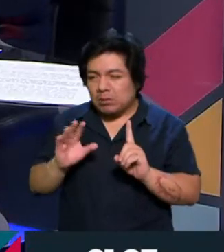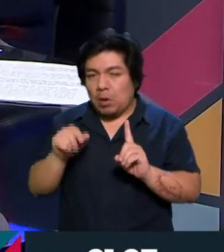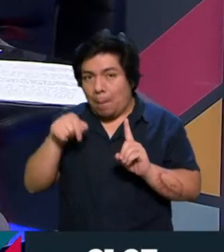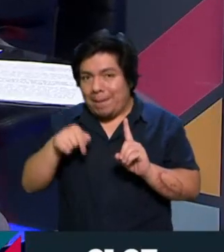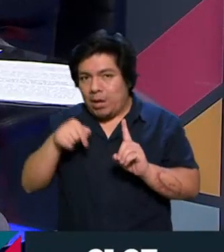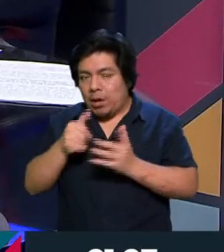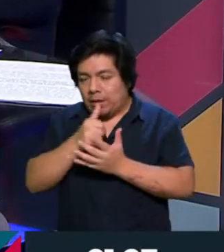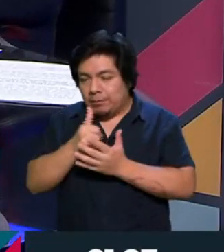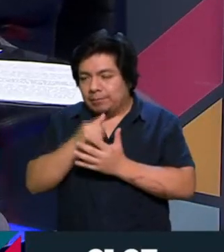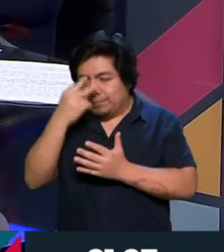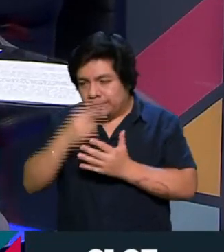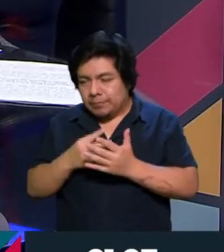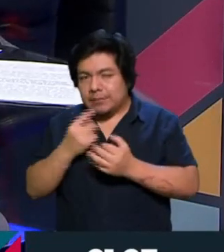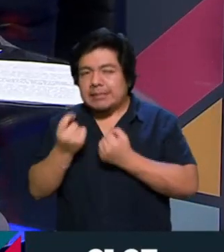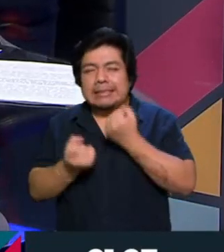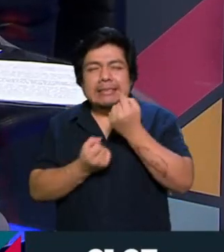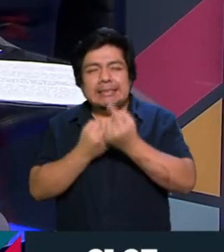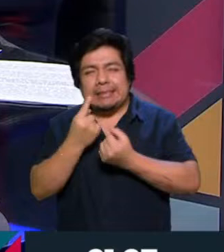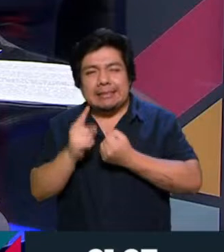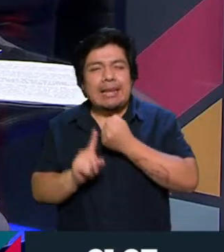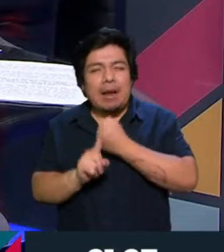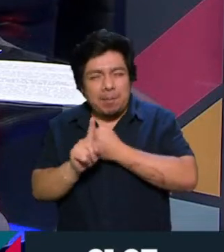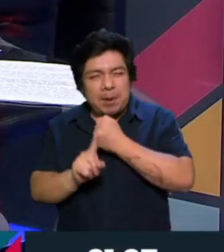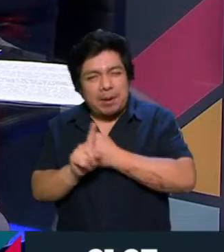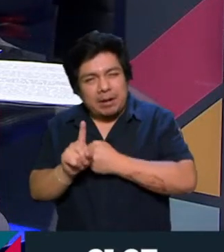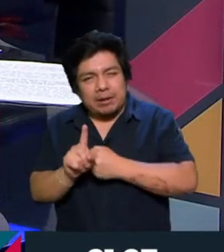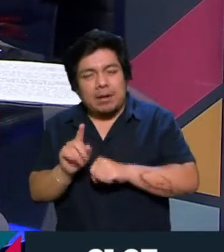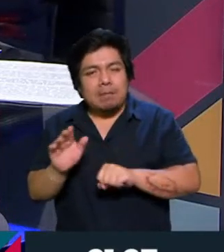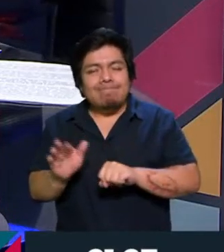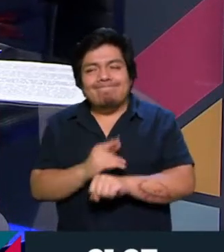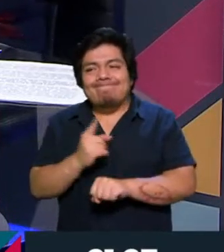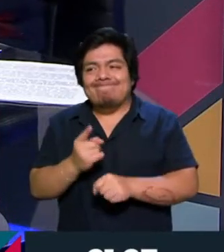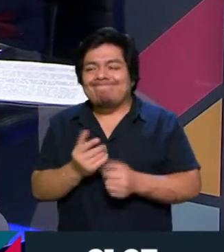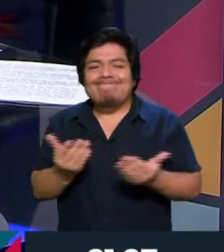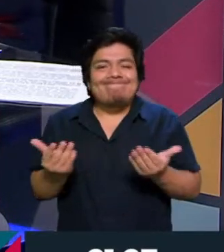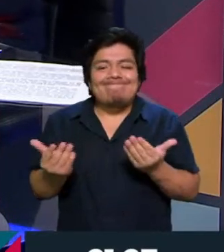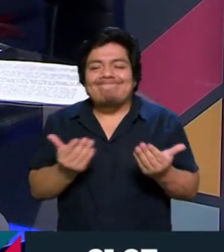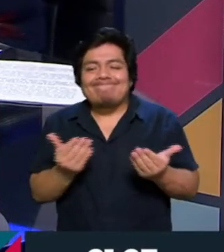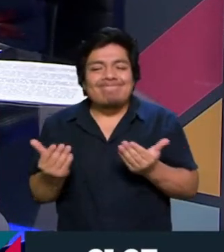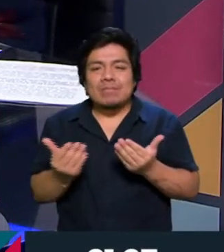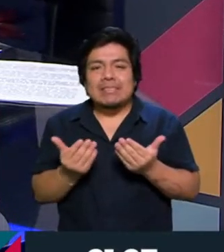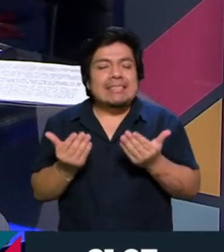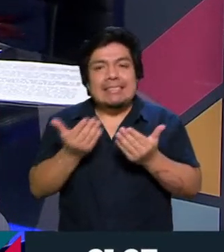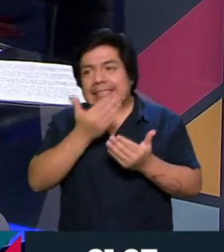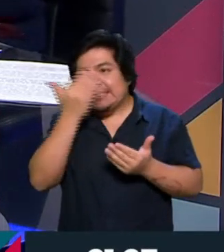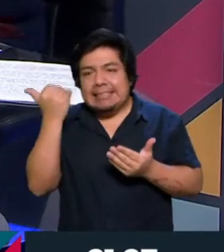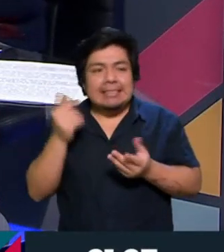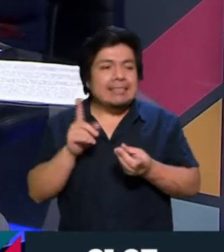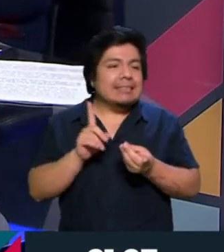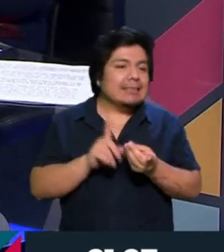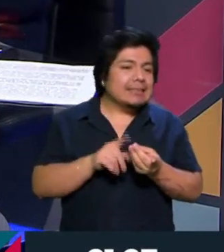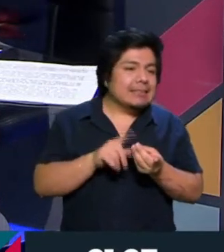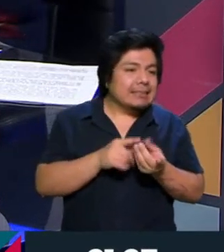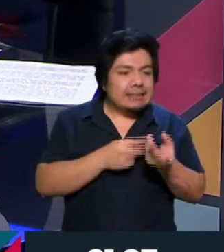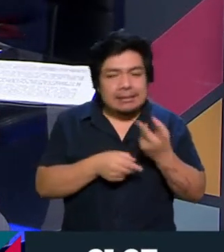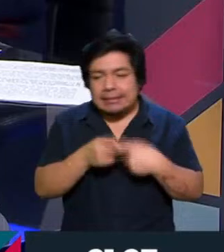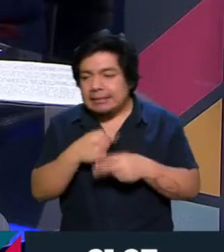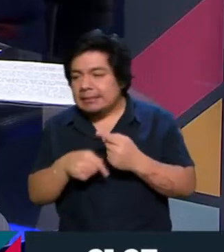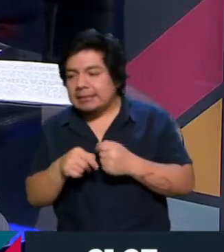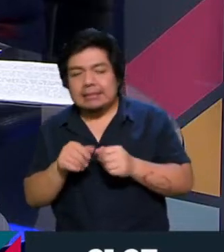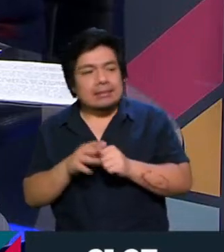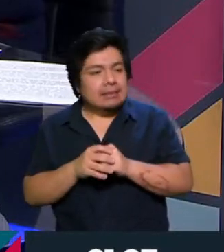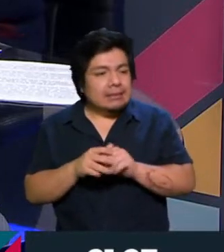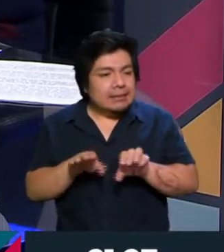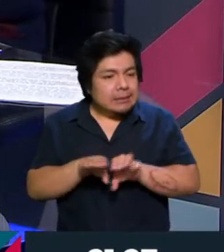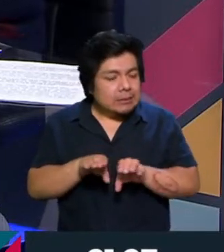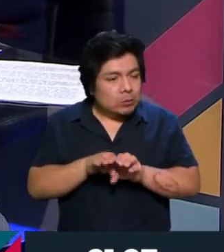la capital mexicana, porque todavía no se tiene pues a ciencia cierta pues a dónde van a llegar, de qué forma se les va